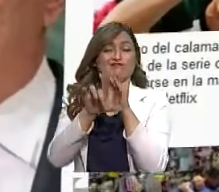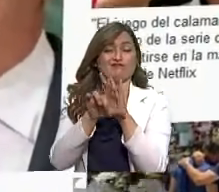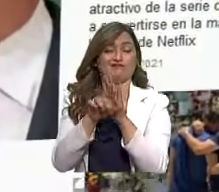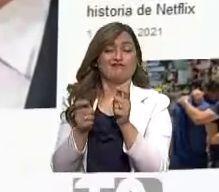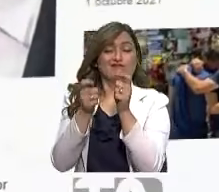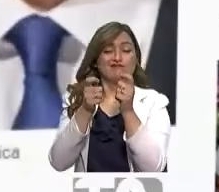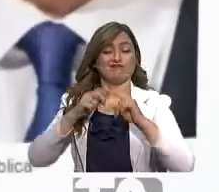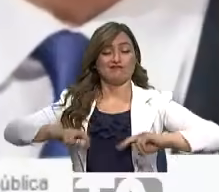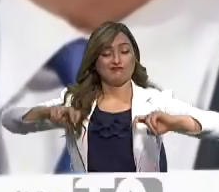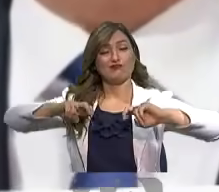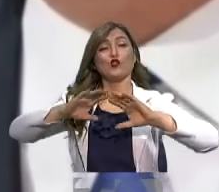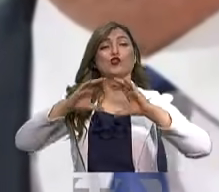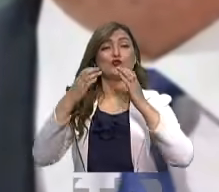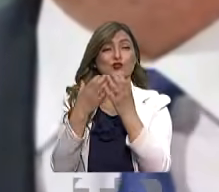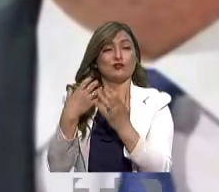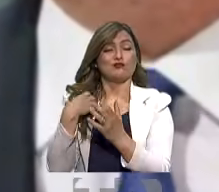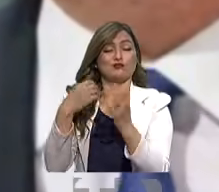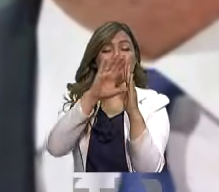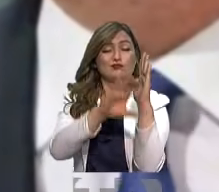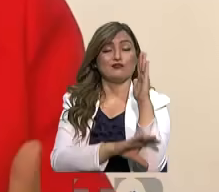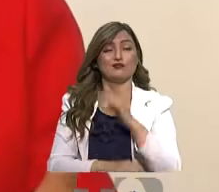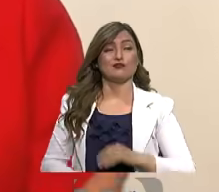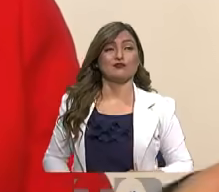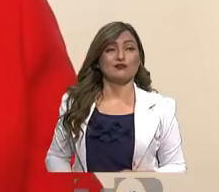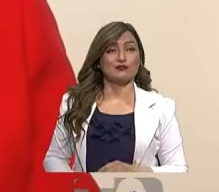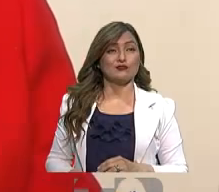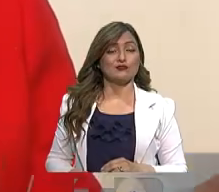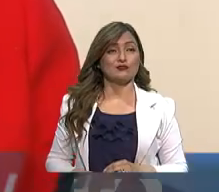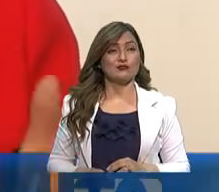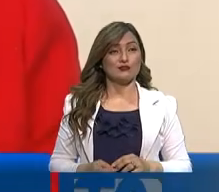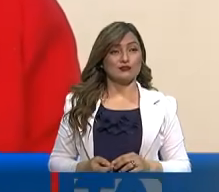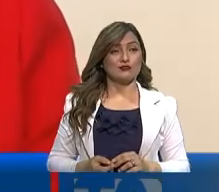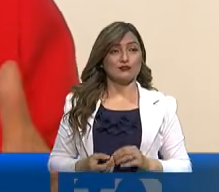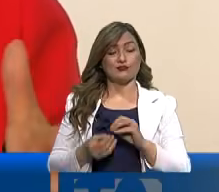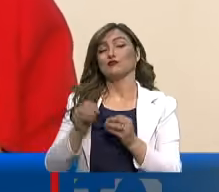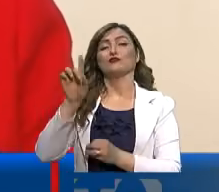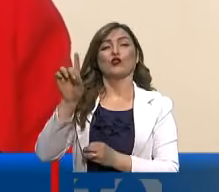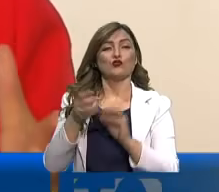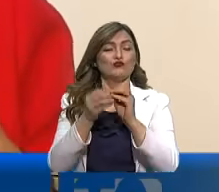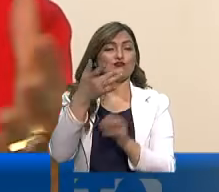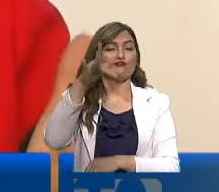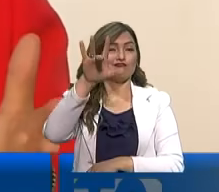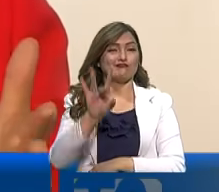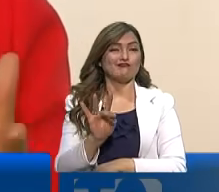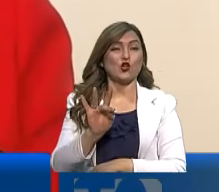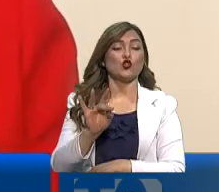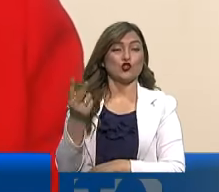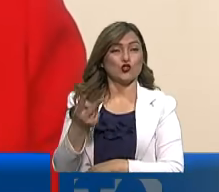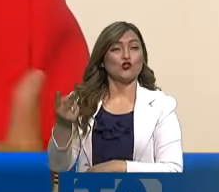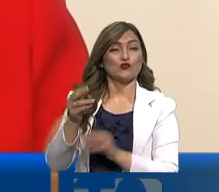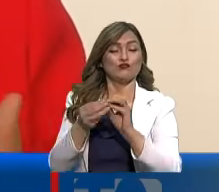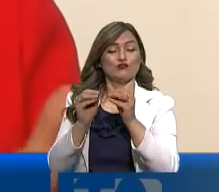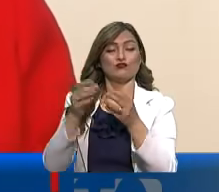entrega de esta investigación a la Comisión de Garantías Constitucionales. Pues UNES y Pachacuti consideran que no habría